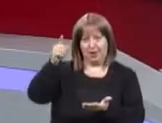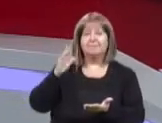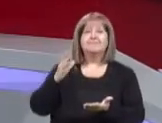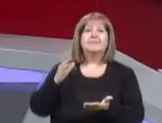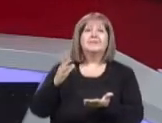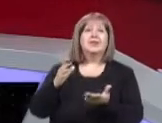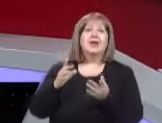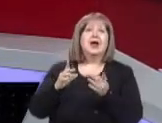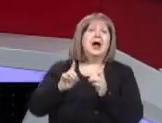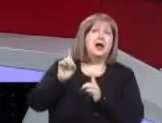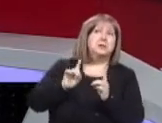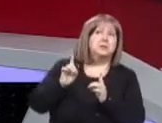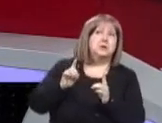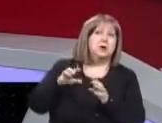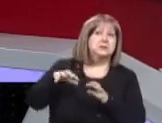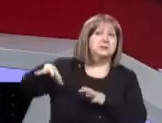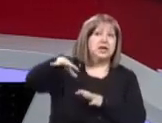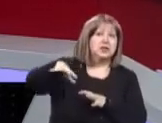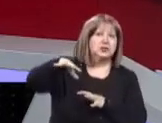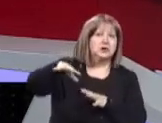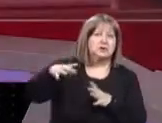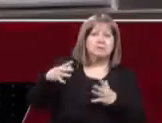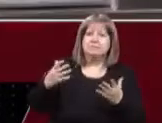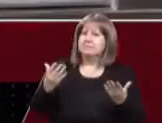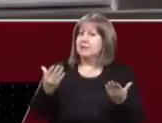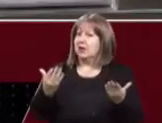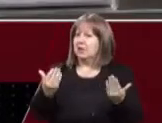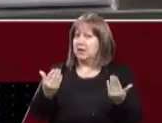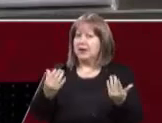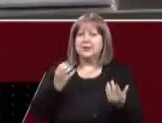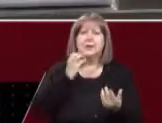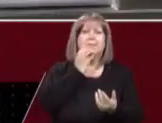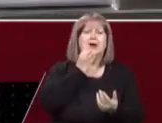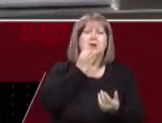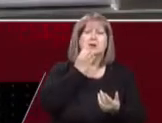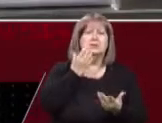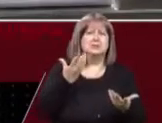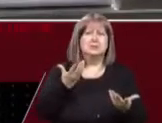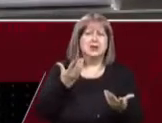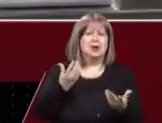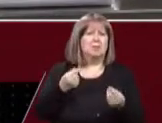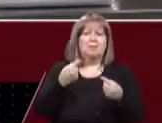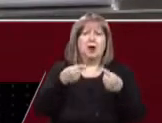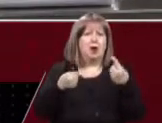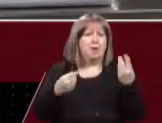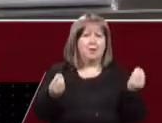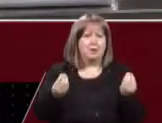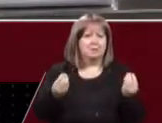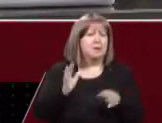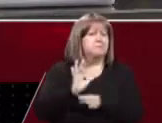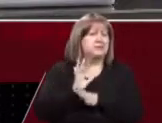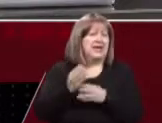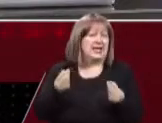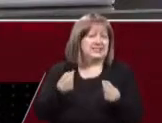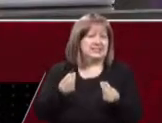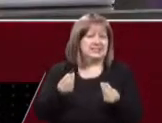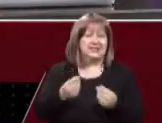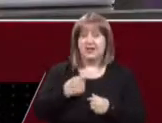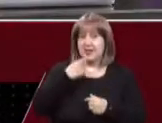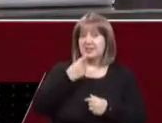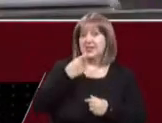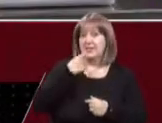algunos sectores. Claro, porque aún no se termina, Pablo, te sumamos ya directamente, no se terminan de definir las características del mismo. Exactamente, trascendió